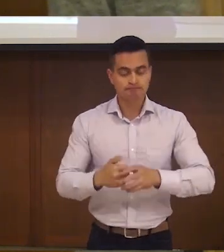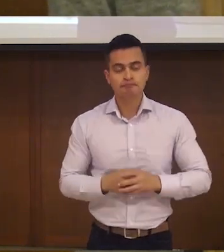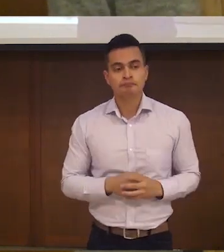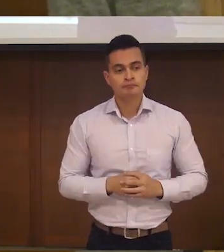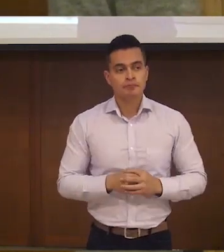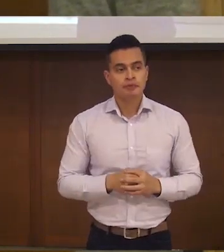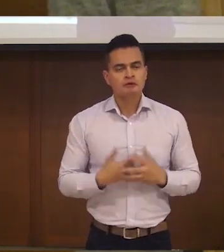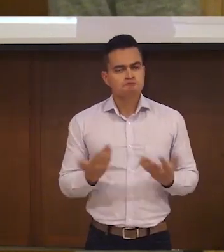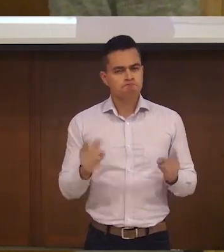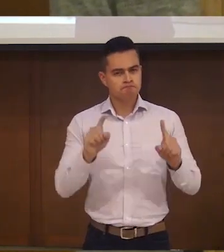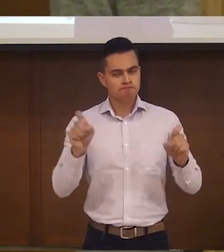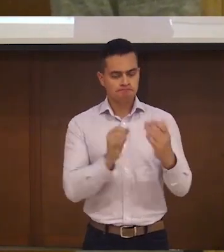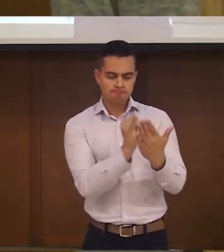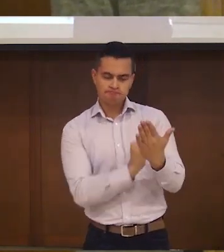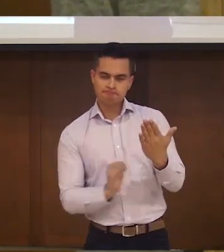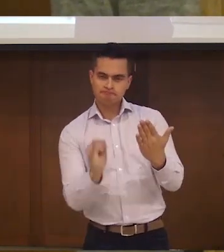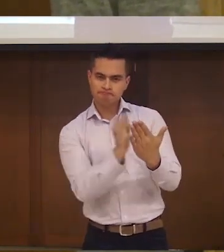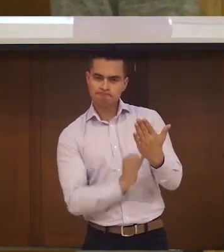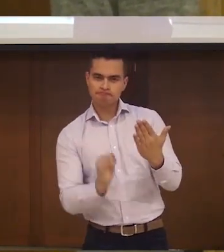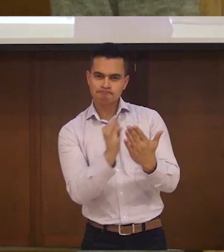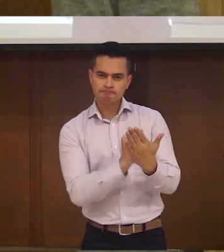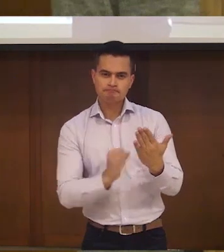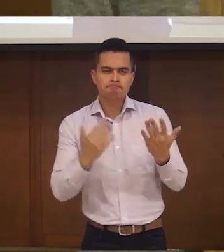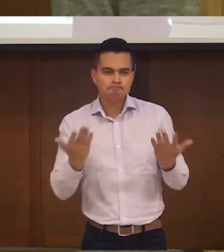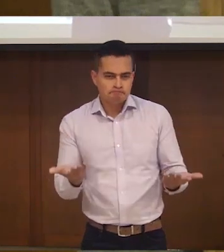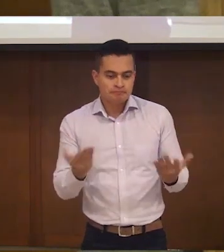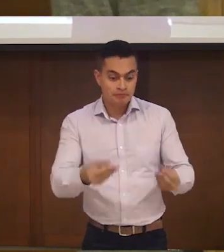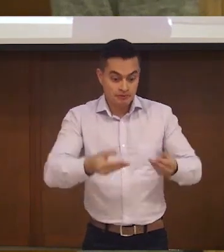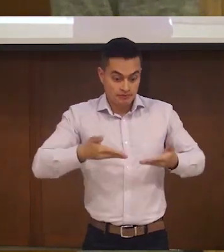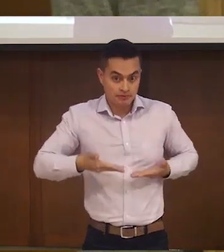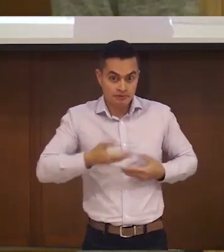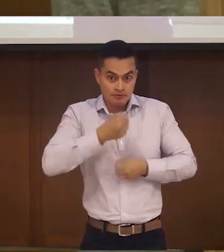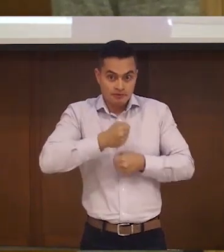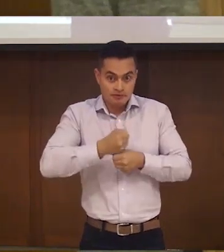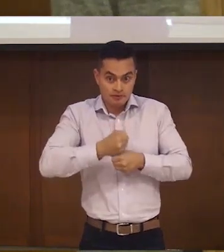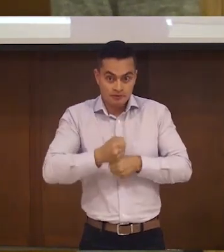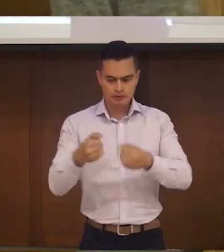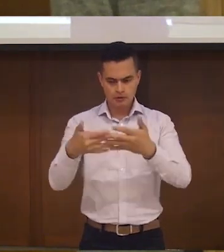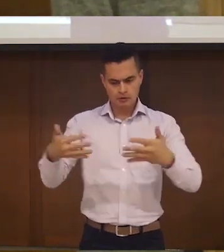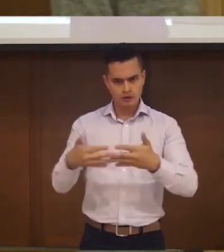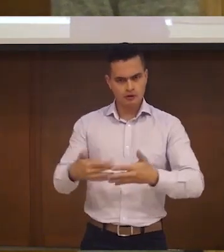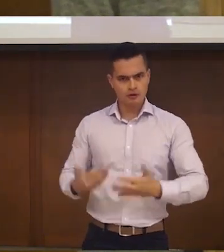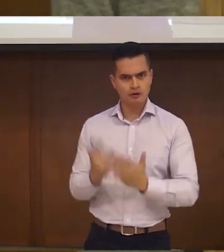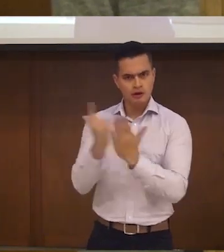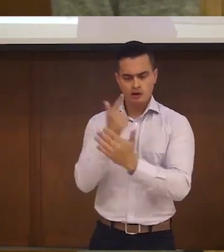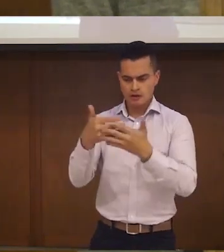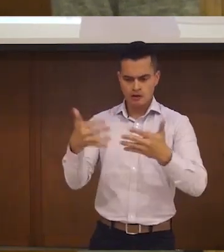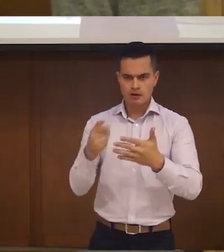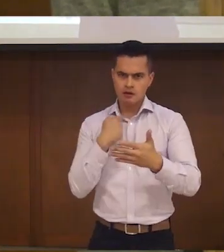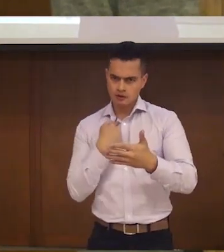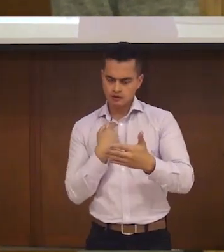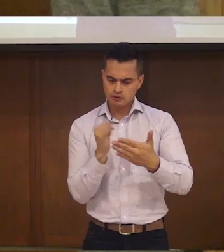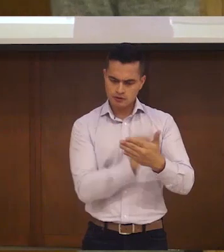mi actitud frente a la ilustración, frente a encarar un trabajo con un texto literario,